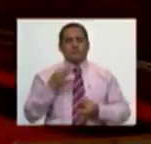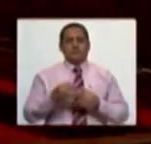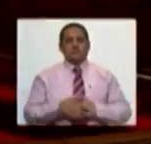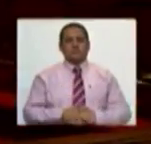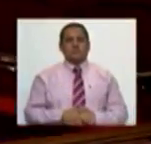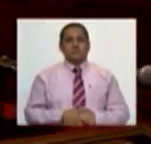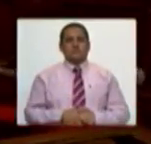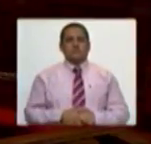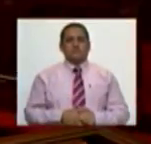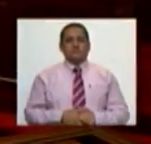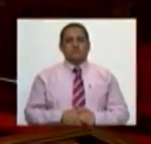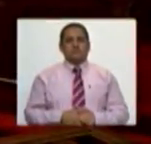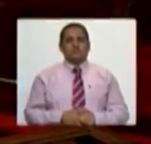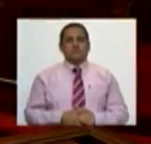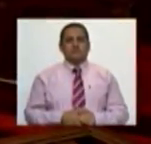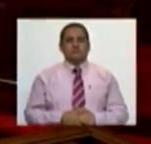demanda.